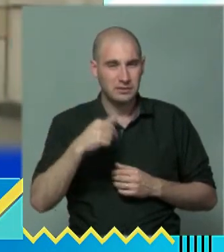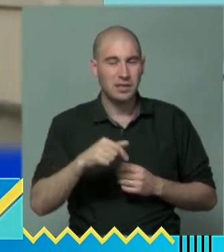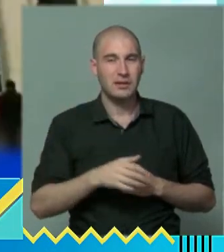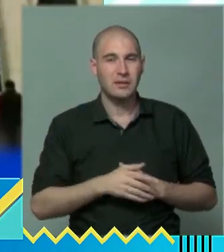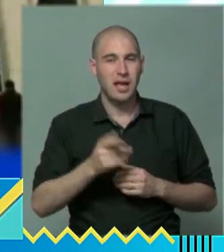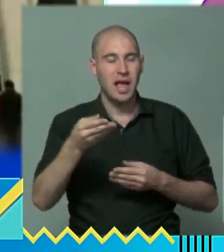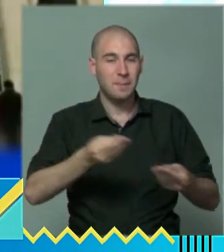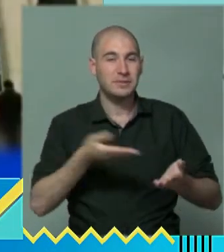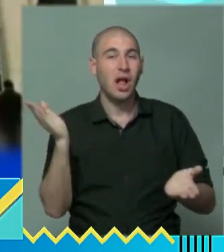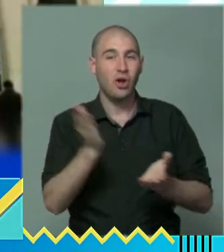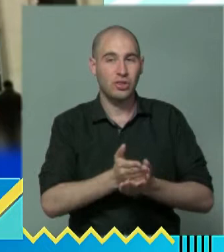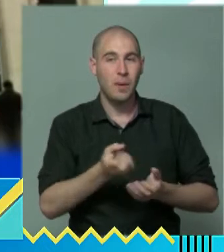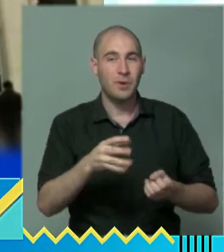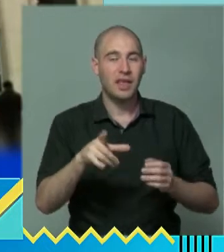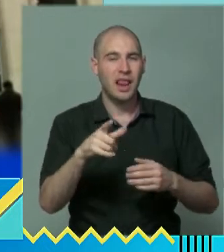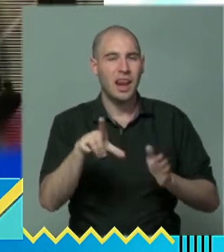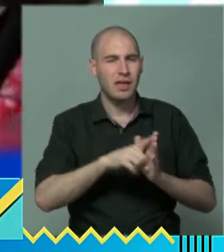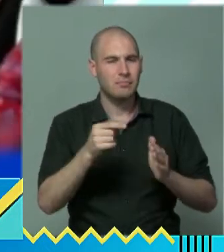a la empresa por delito de homicidio,